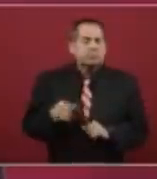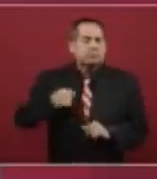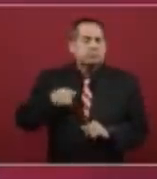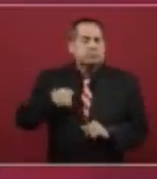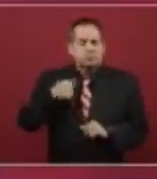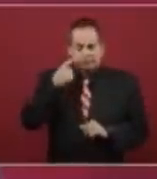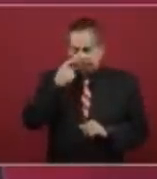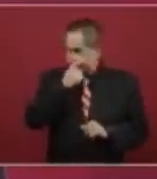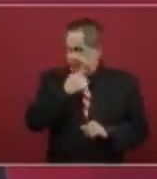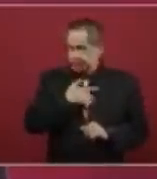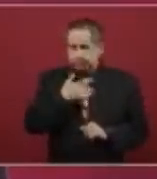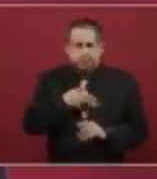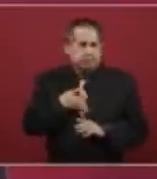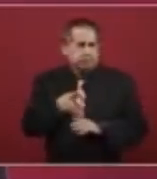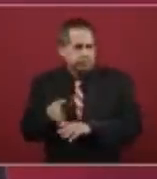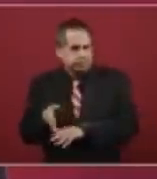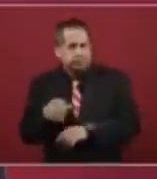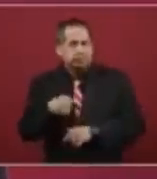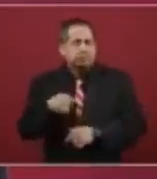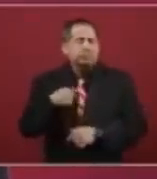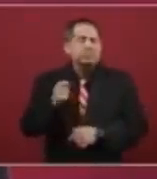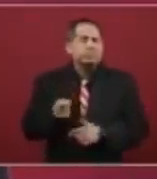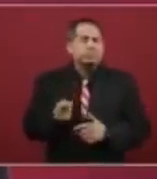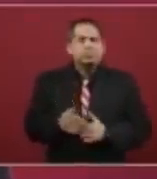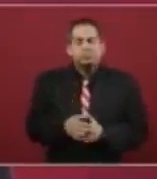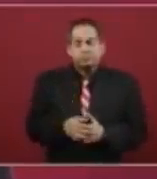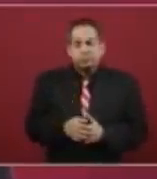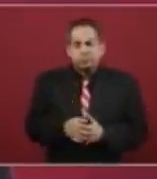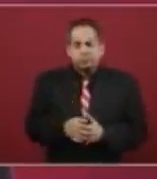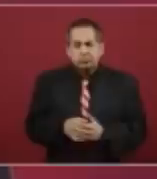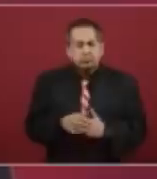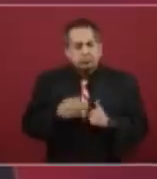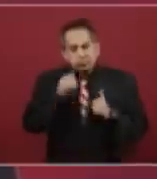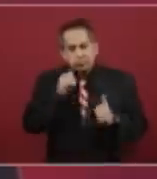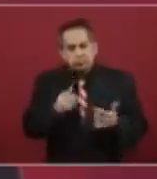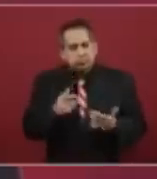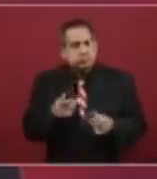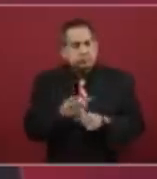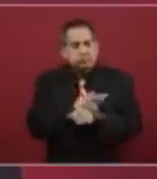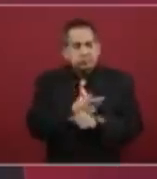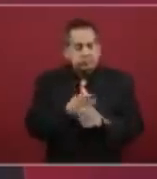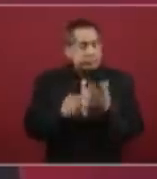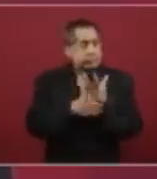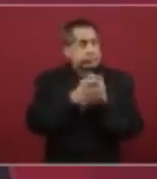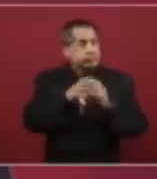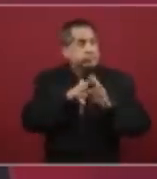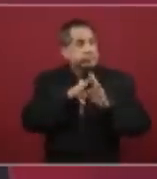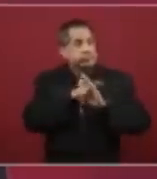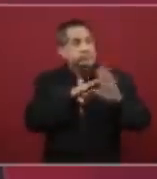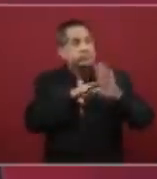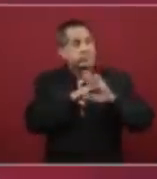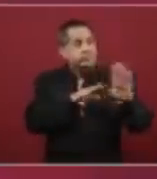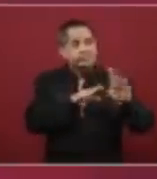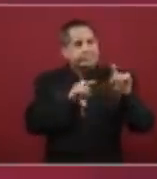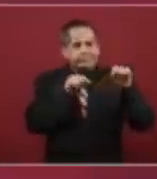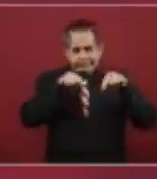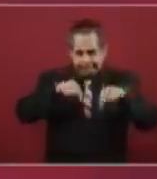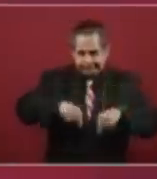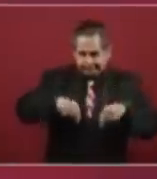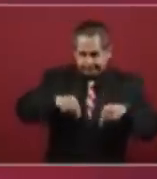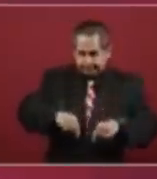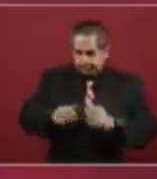partidario de atender el fenómeno migratorio con desarrollo, con